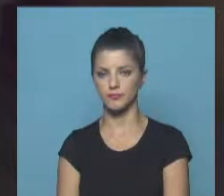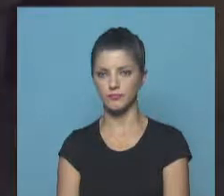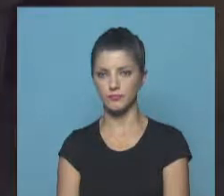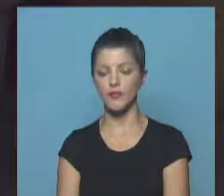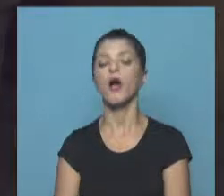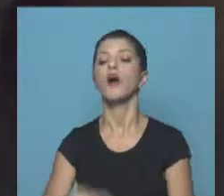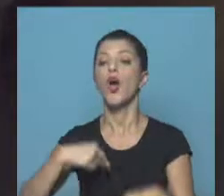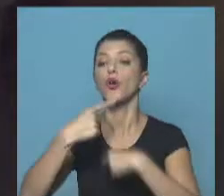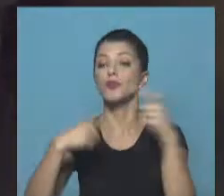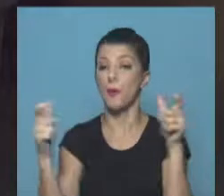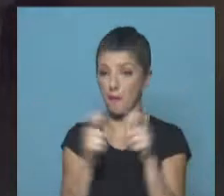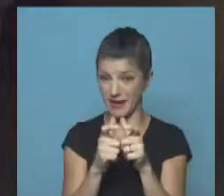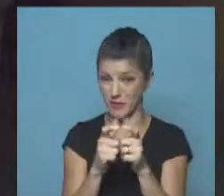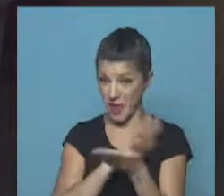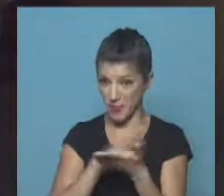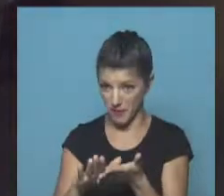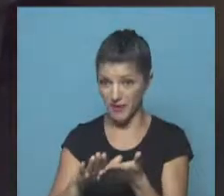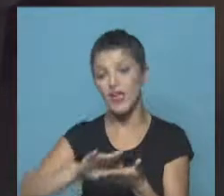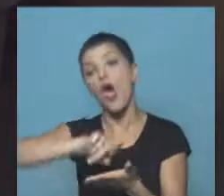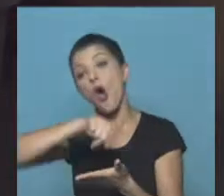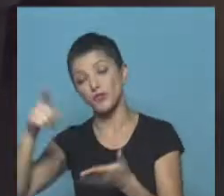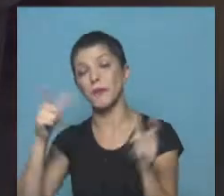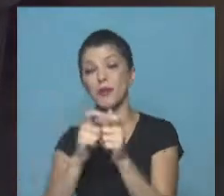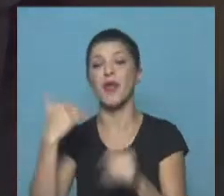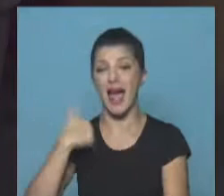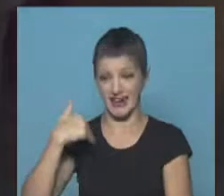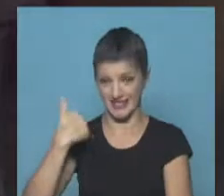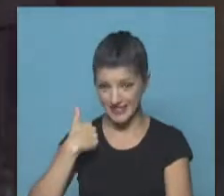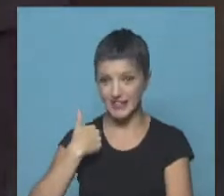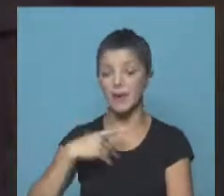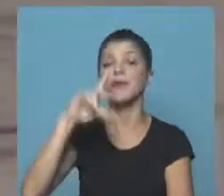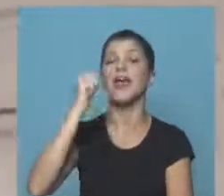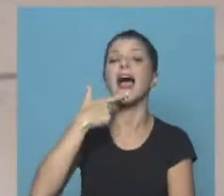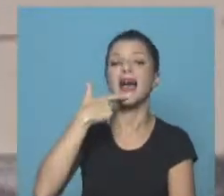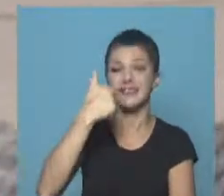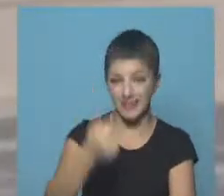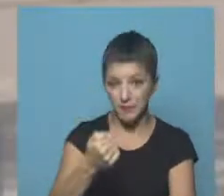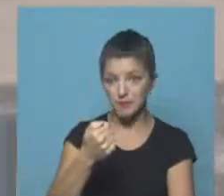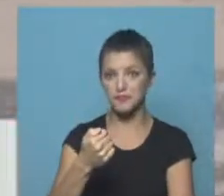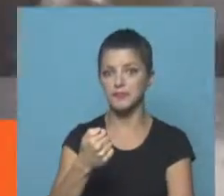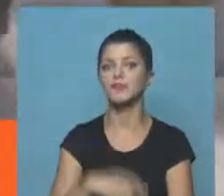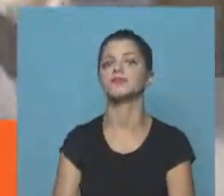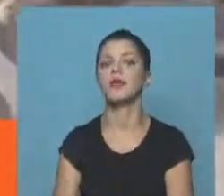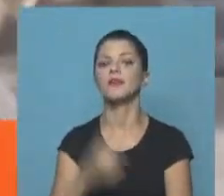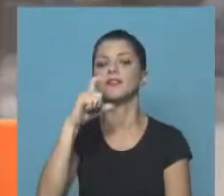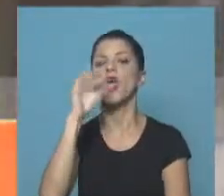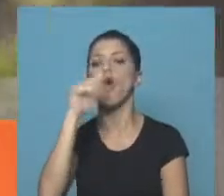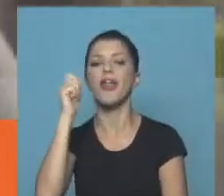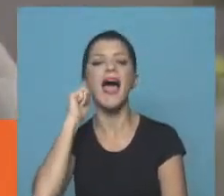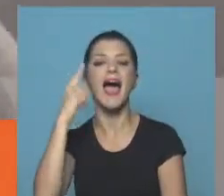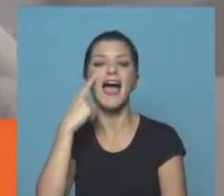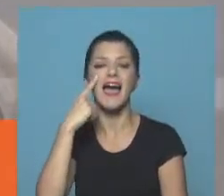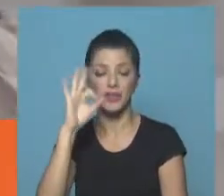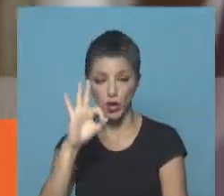Continuamos con los estrenos de la semana y ahora con otro argentino. Casa Corallo se llama y comienza cuando esa joven que está en pantalla,